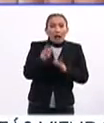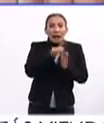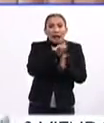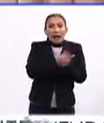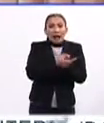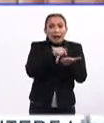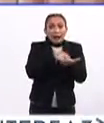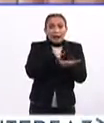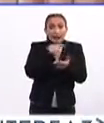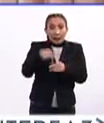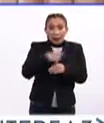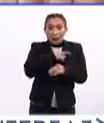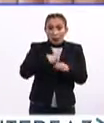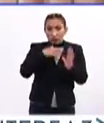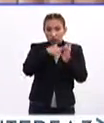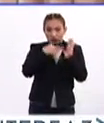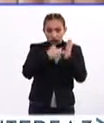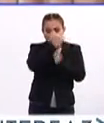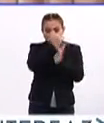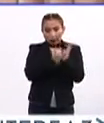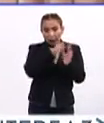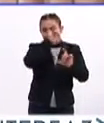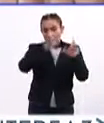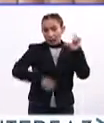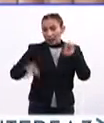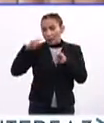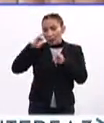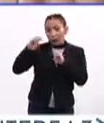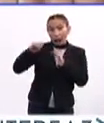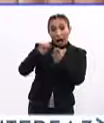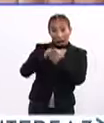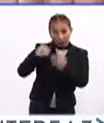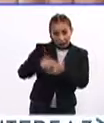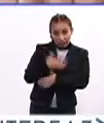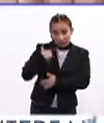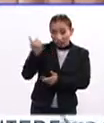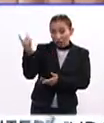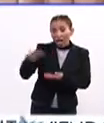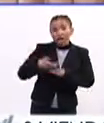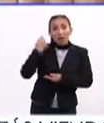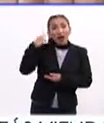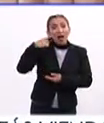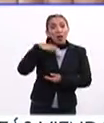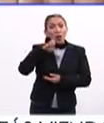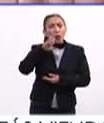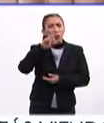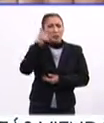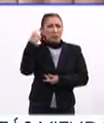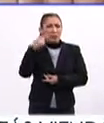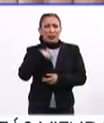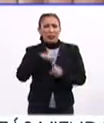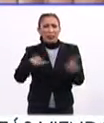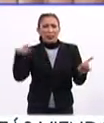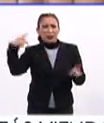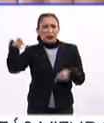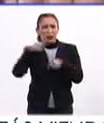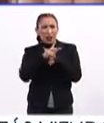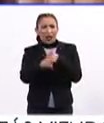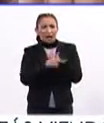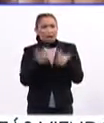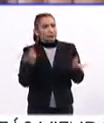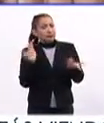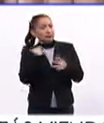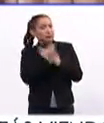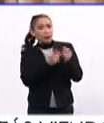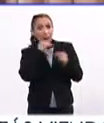pues criterios nacionales a personas extranjeras como que presenten actas de nacimiento, que presenten la CURP y muchas veces pues estas personas